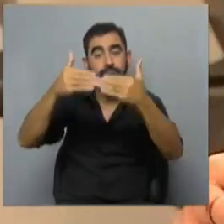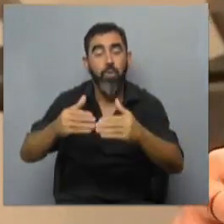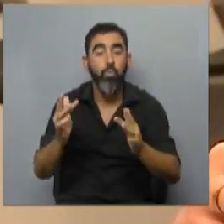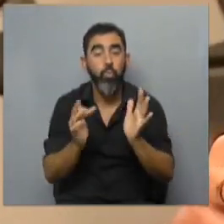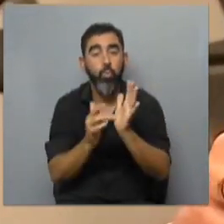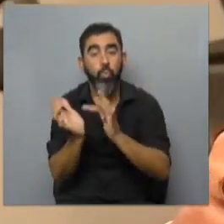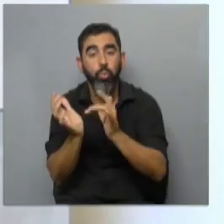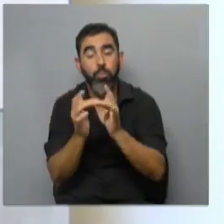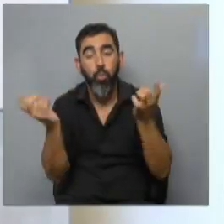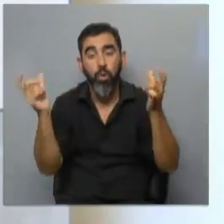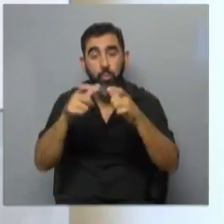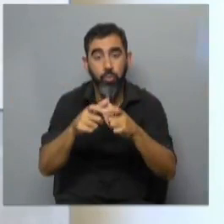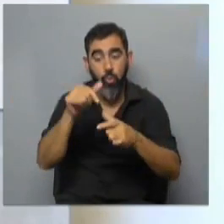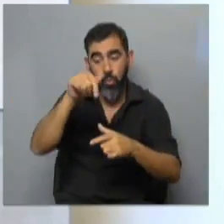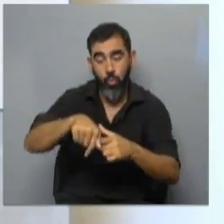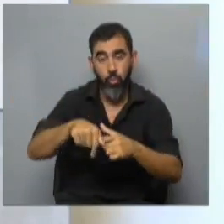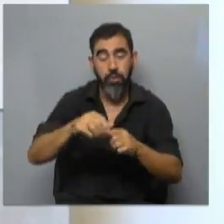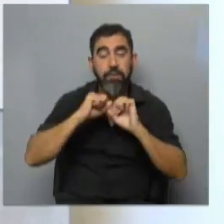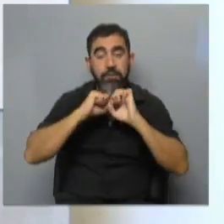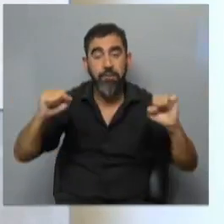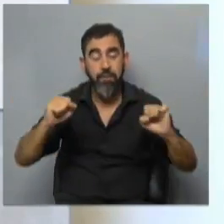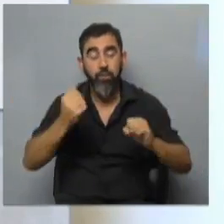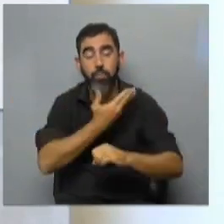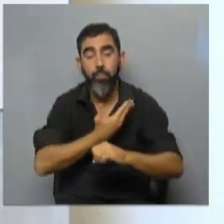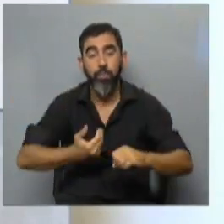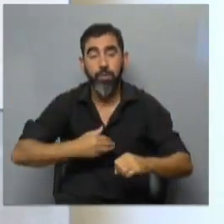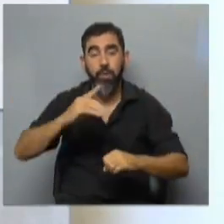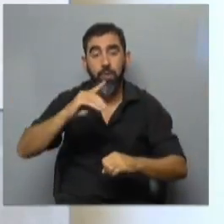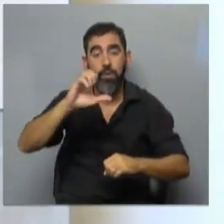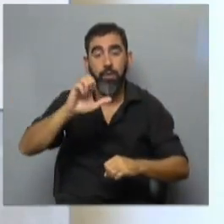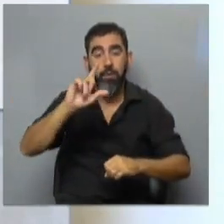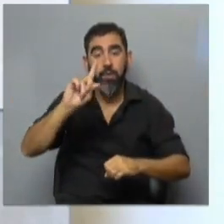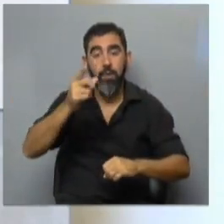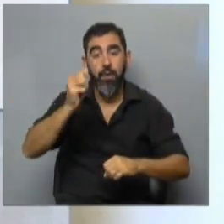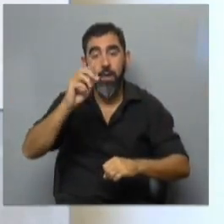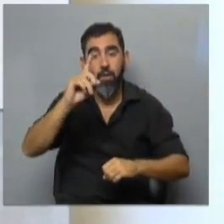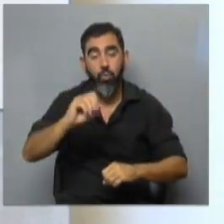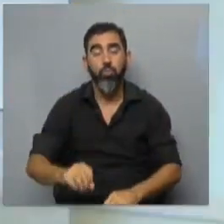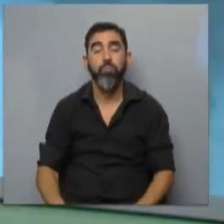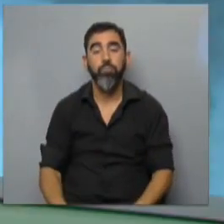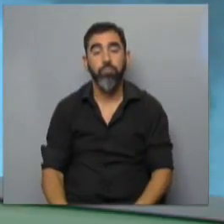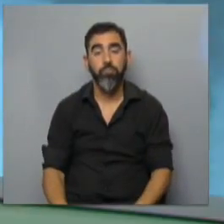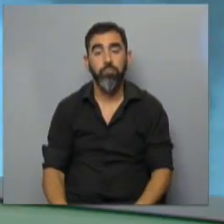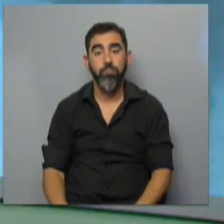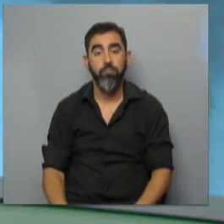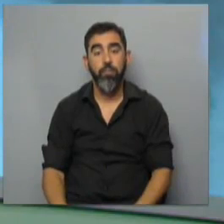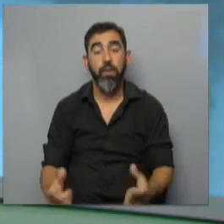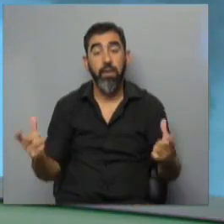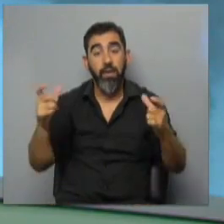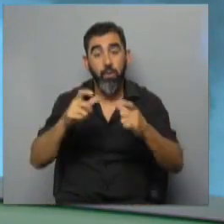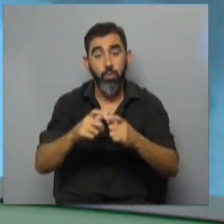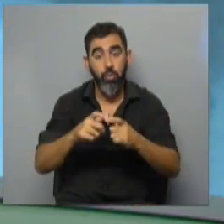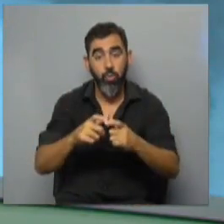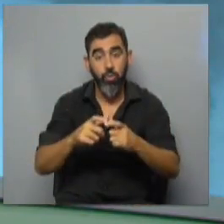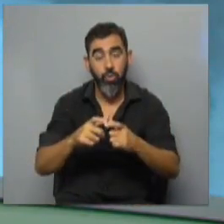turismo una reunión prevista para hoy con el secretario de la presidencia a álvaro delgado la reunión entre